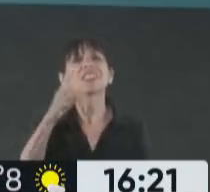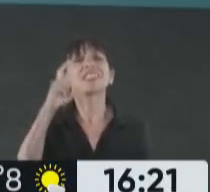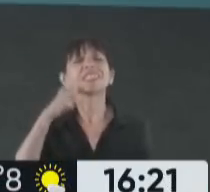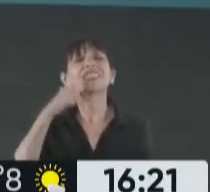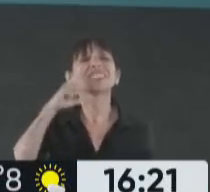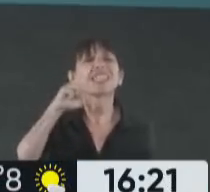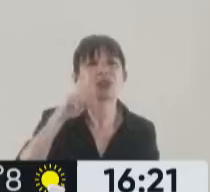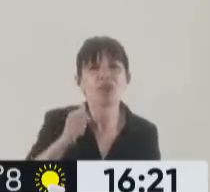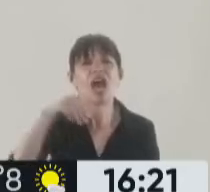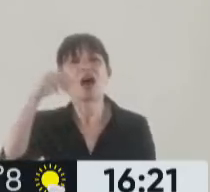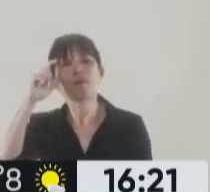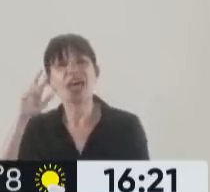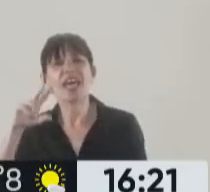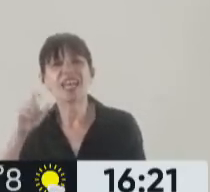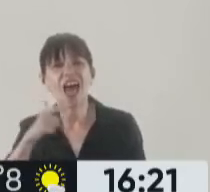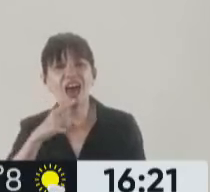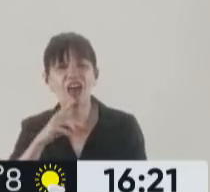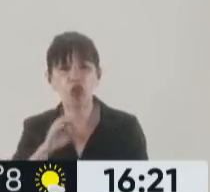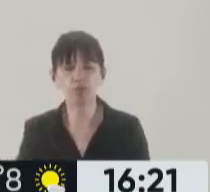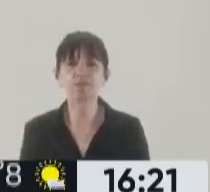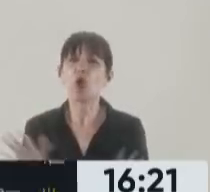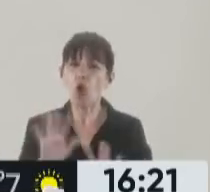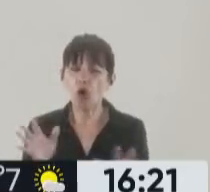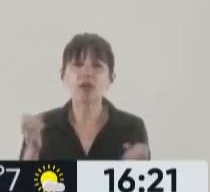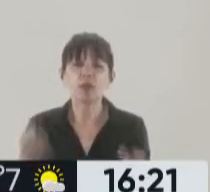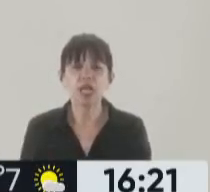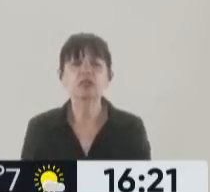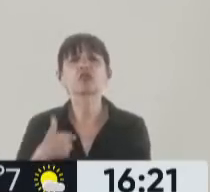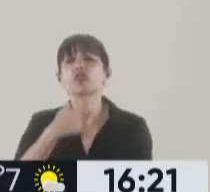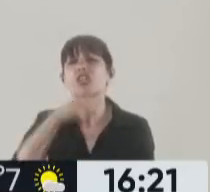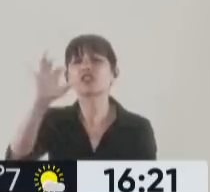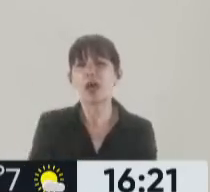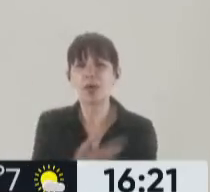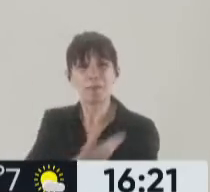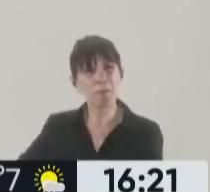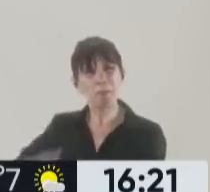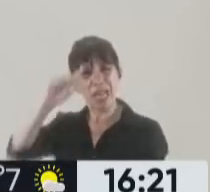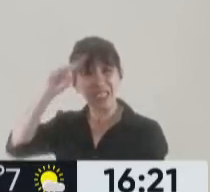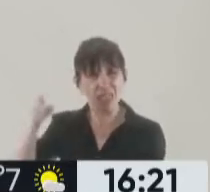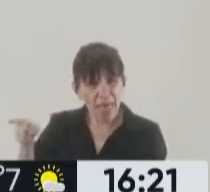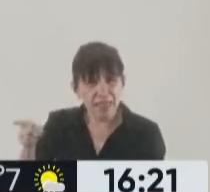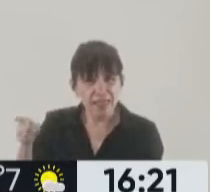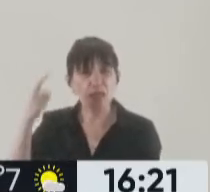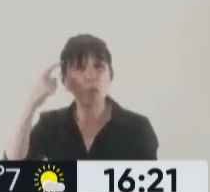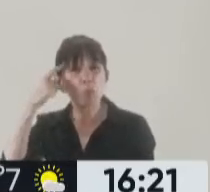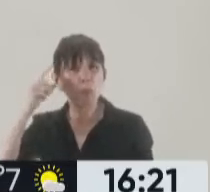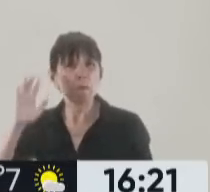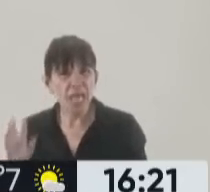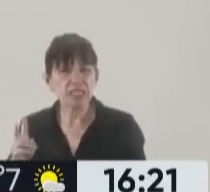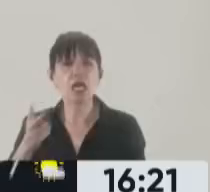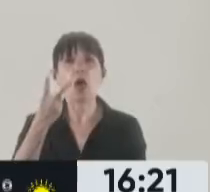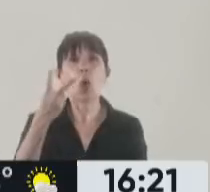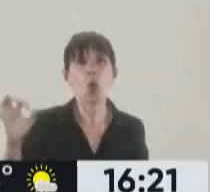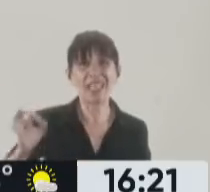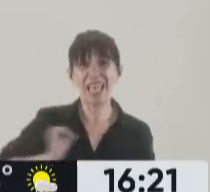Radio High. ¿Qué tal, Gabriela? Quisiera saber si el presidente considera que los 20 años